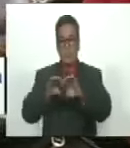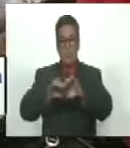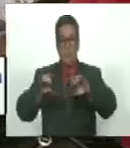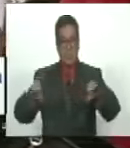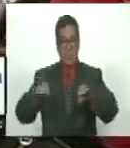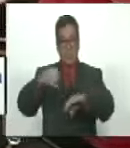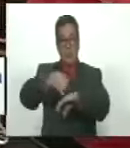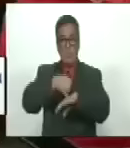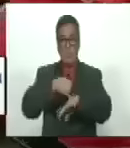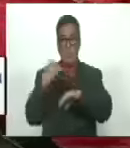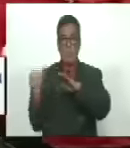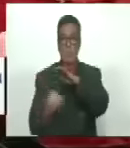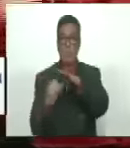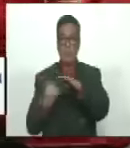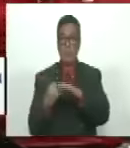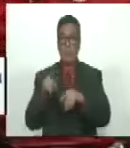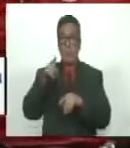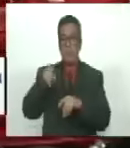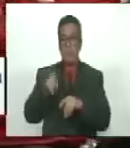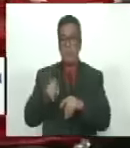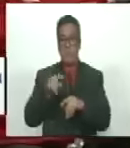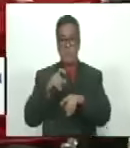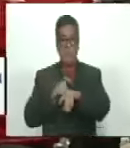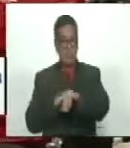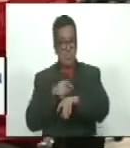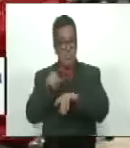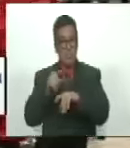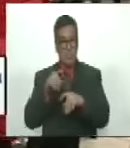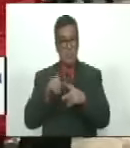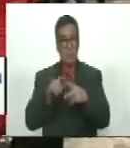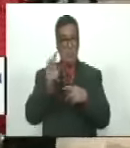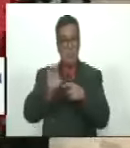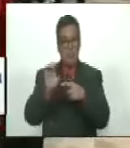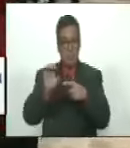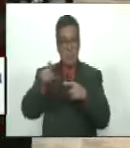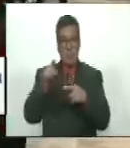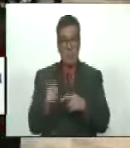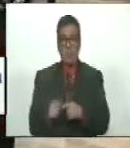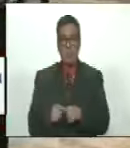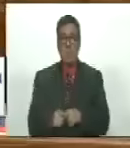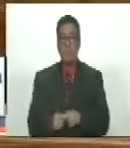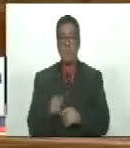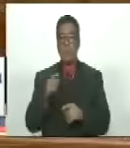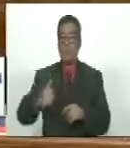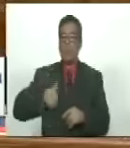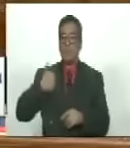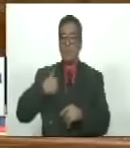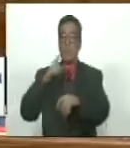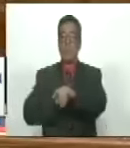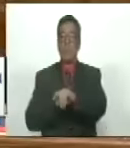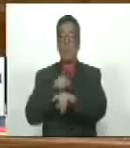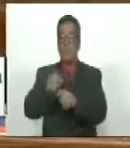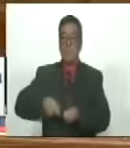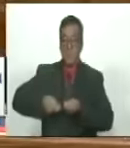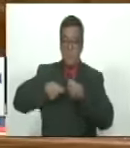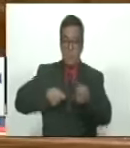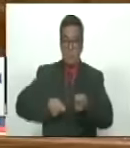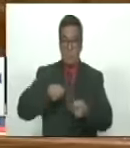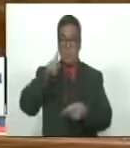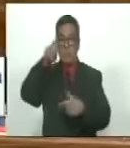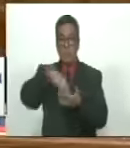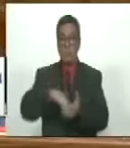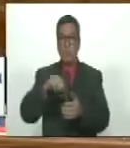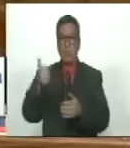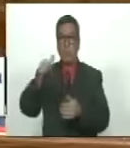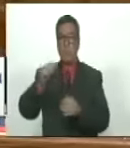y debilidad institucional. Esa ha sido la característica. Y creo que tiene que ver que han aprovechado este momento de ataque a la patria en el 2015